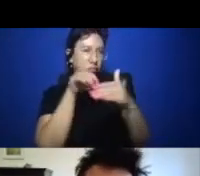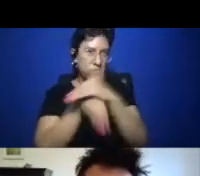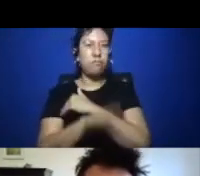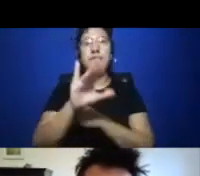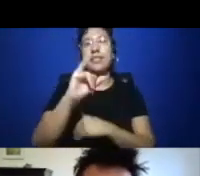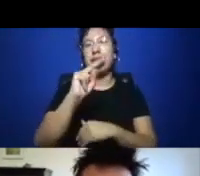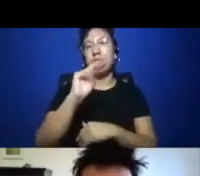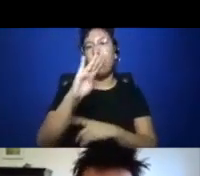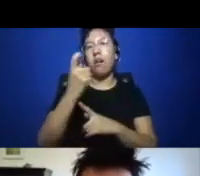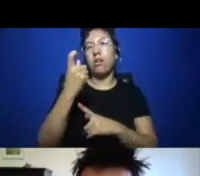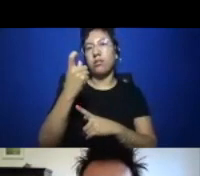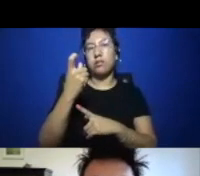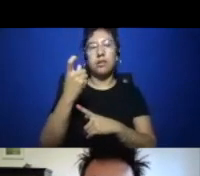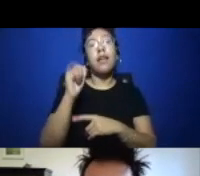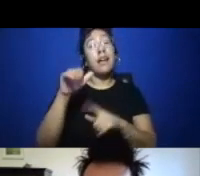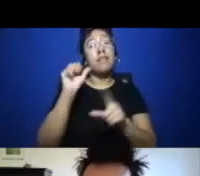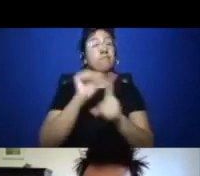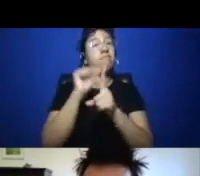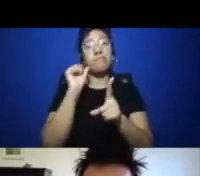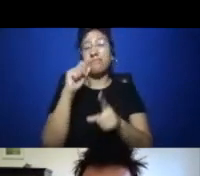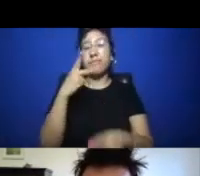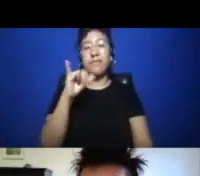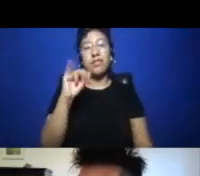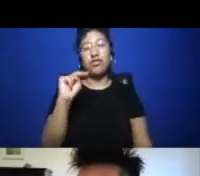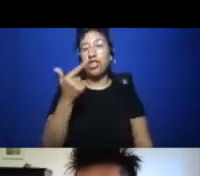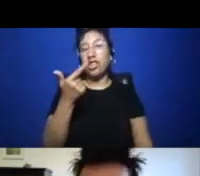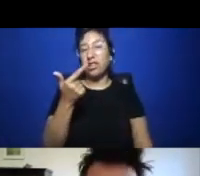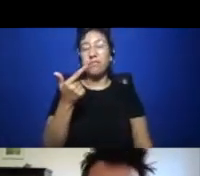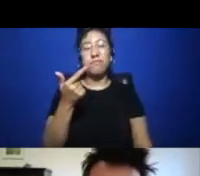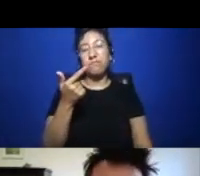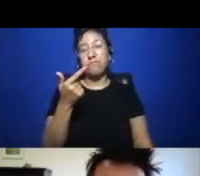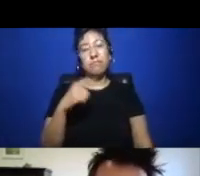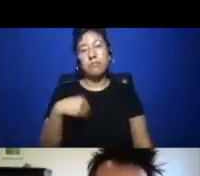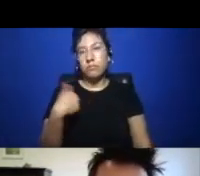mentiras para así que eso es el phishing o pescar